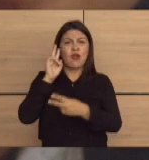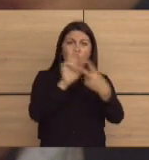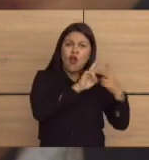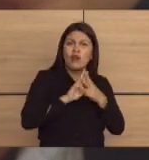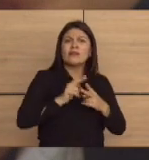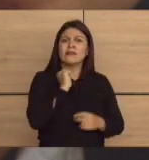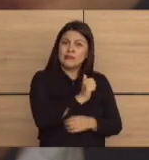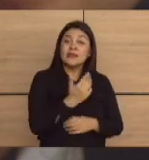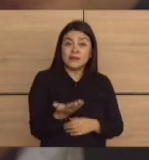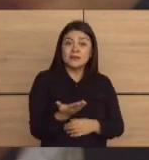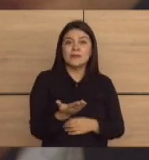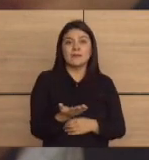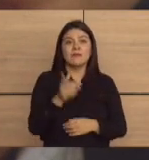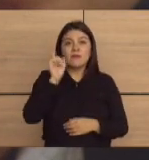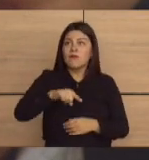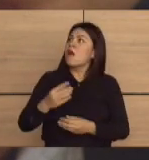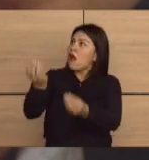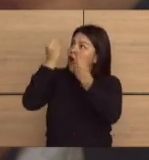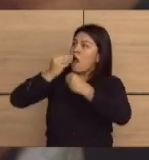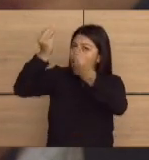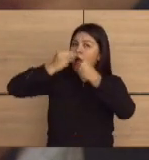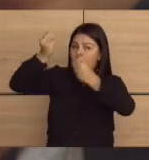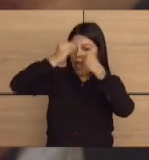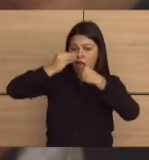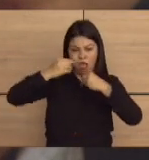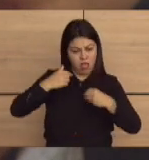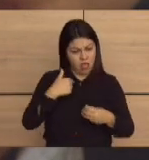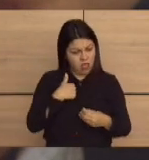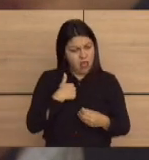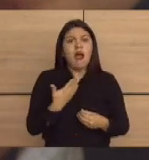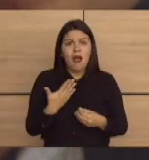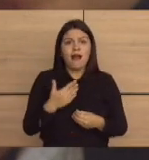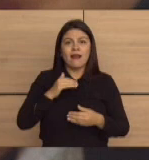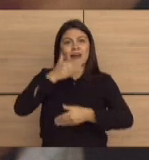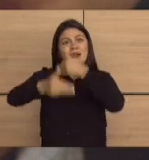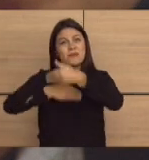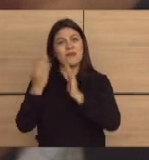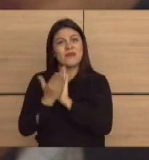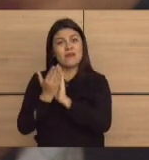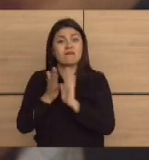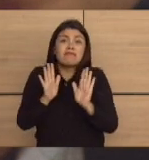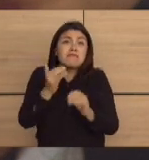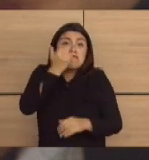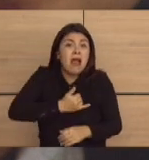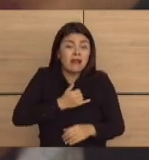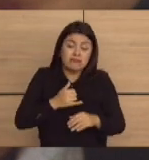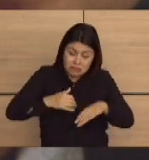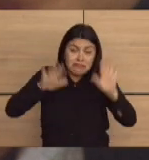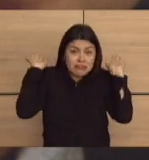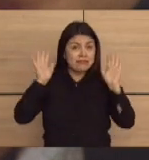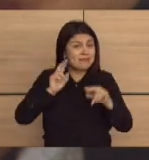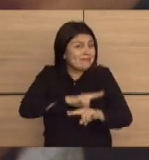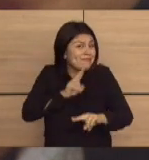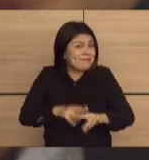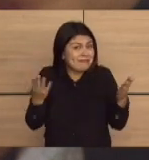aquel que también lo nutre de seguridad para entender que en el proceso educativo hay equivocaciones y